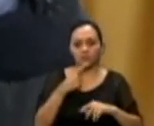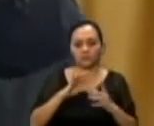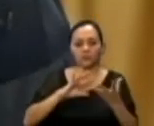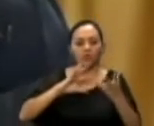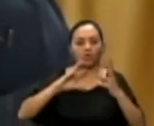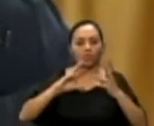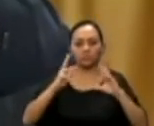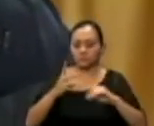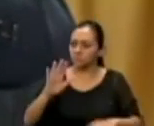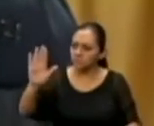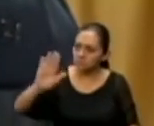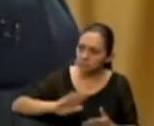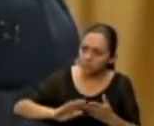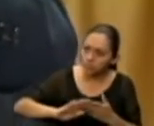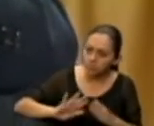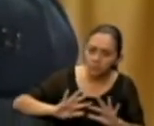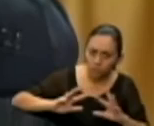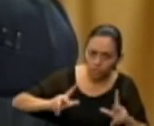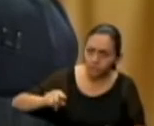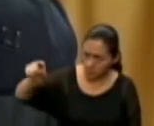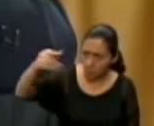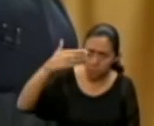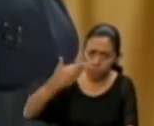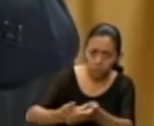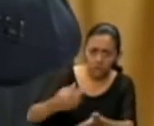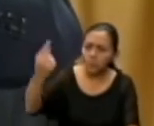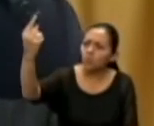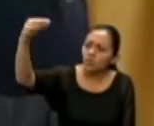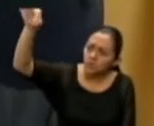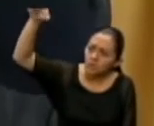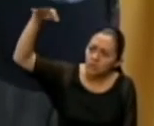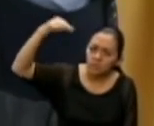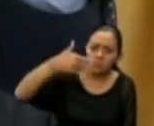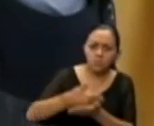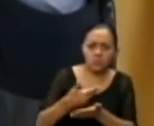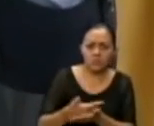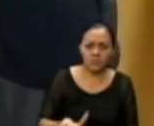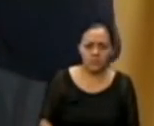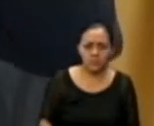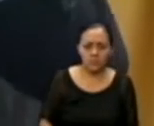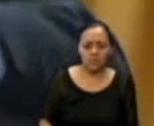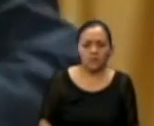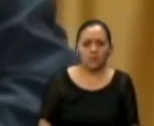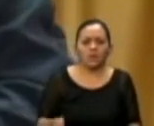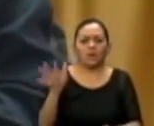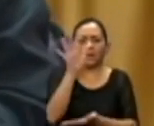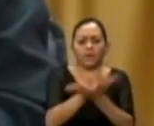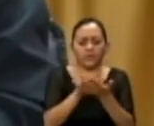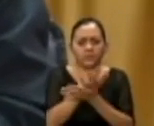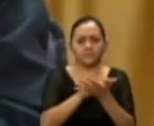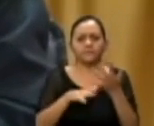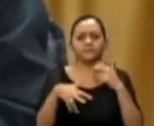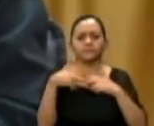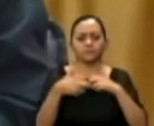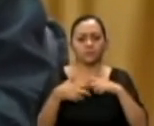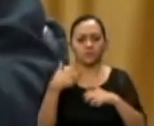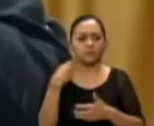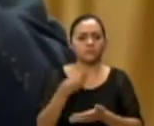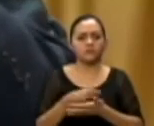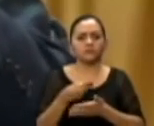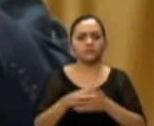los corruptos son ellos pues si no lo pueden demostrar que no lo demuestren cuánto es cuando lo hicieron con la compra de un departamento